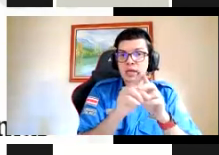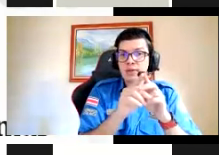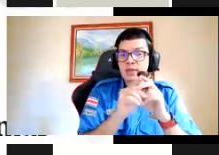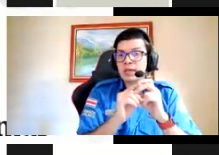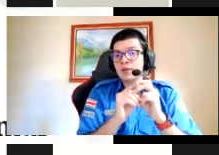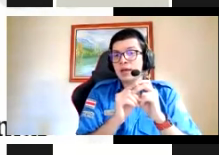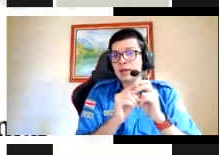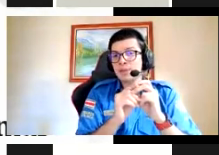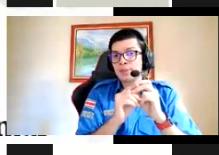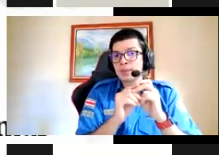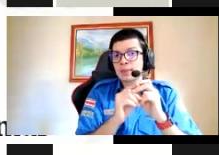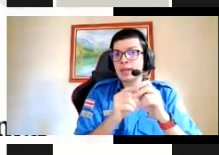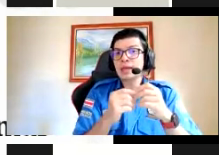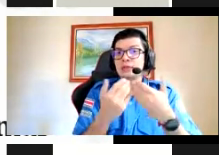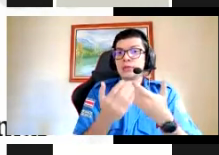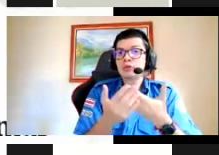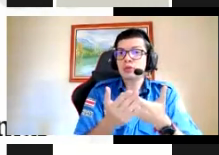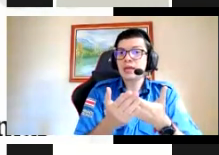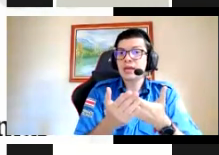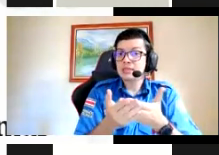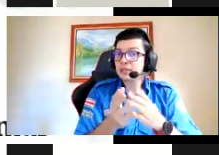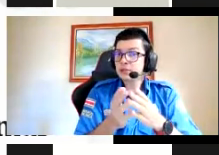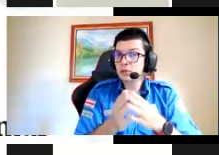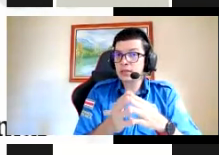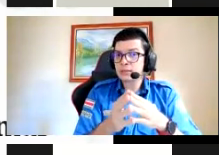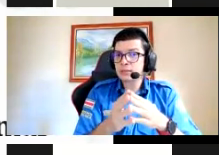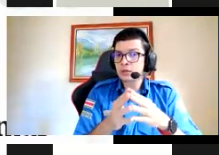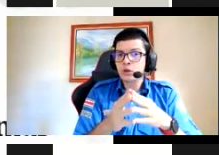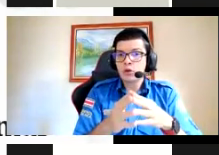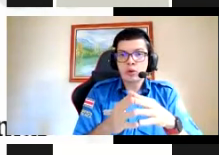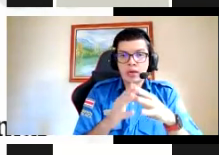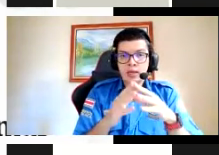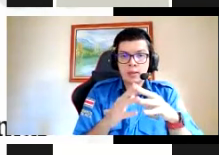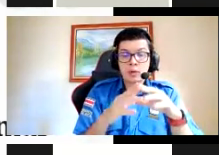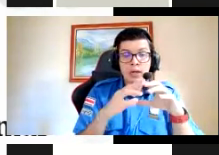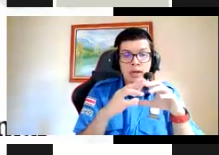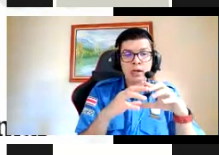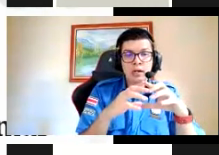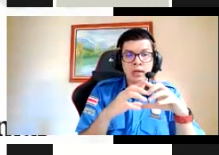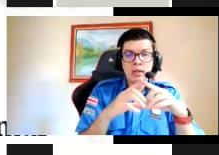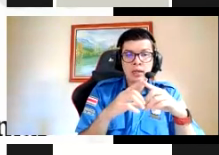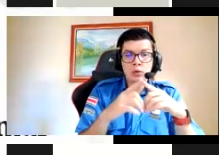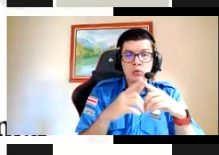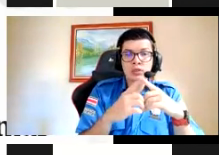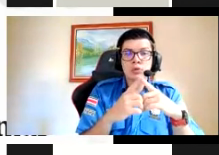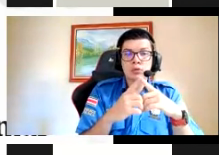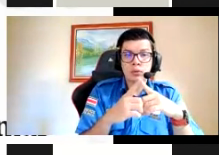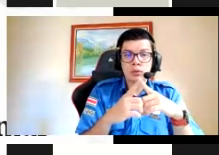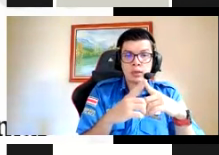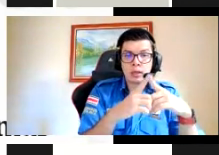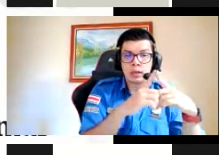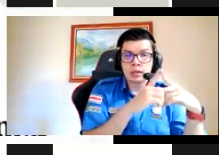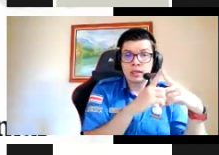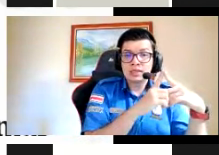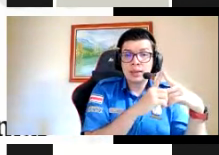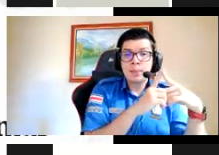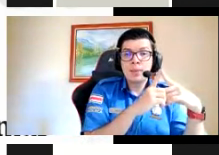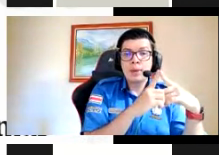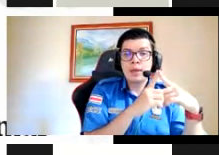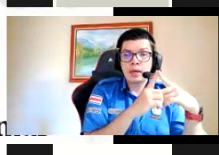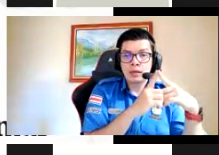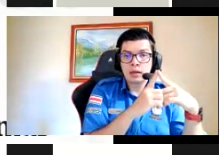noticia que viene derivada de la explosión de gas en la soda. ¿Ok? Voy a leerla un segundo.